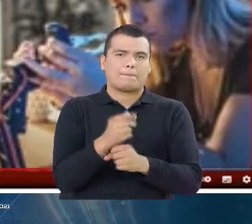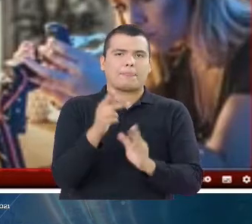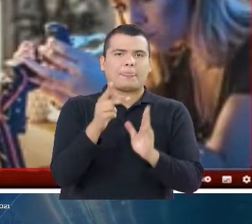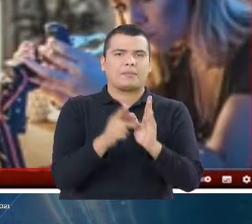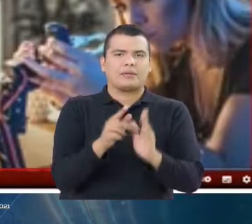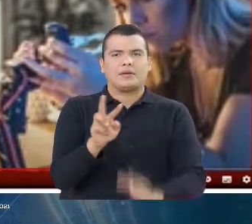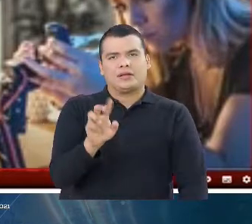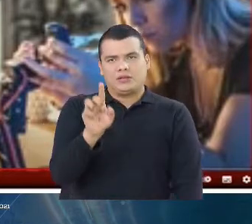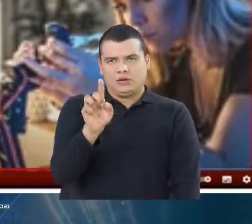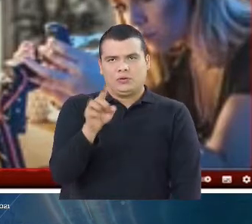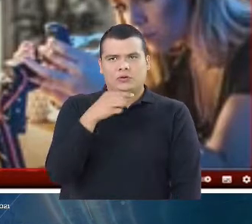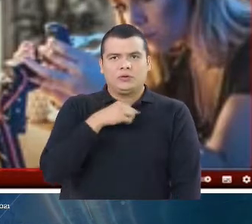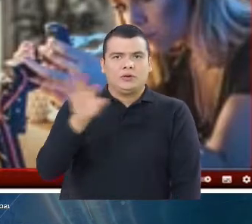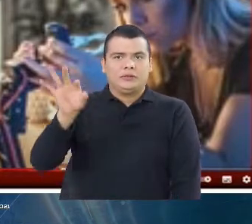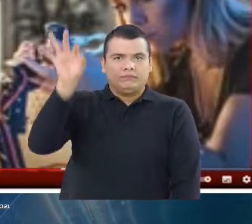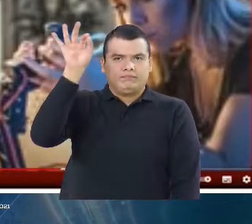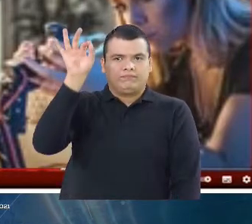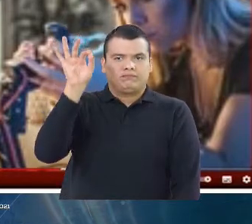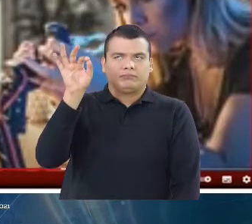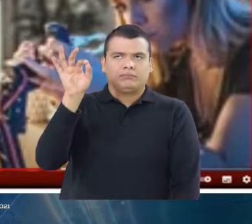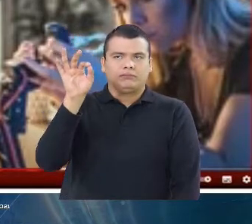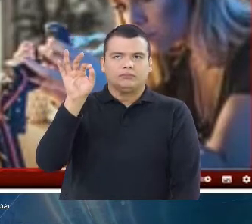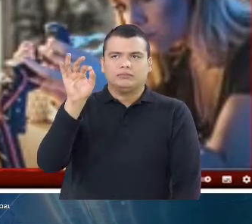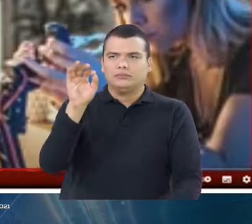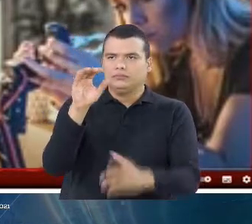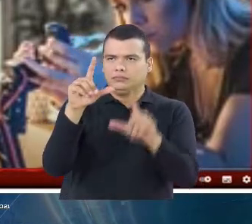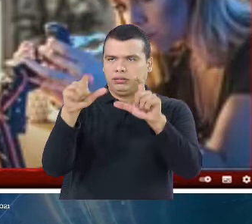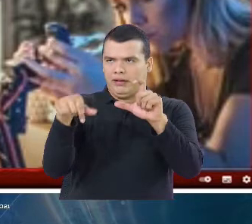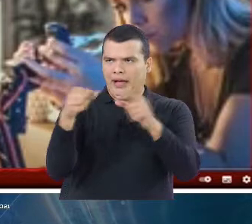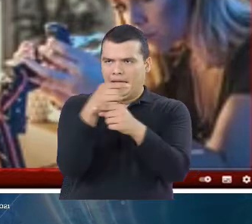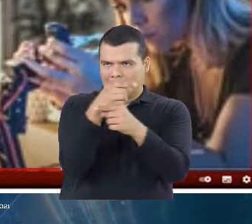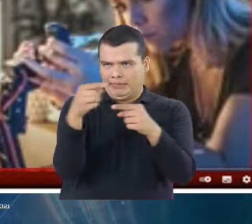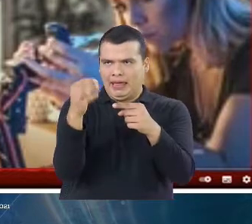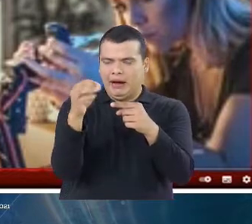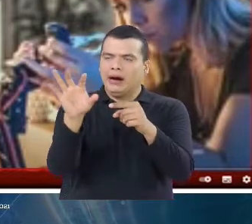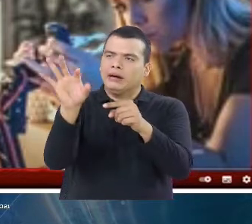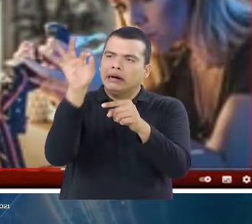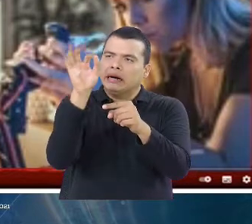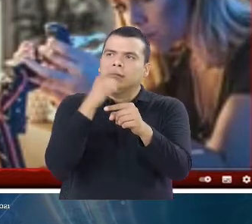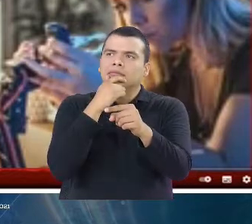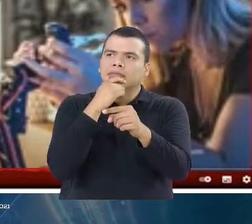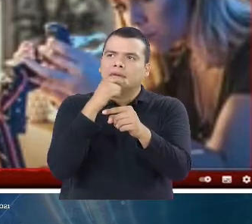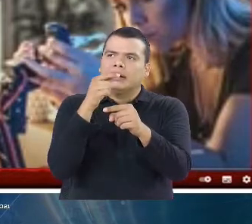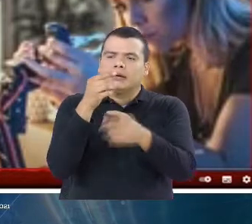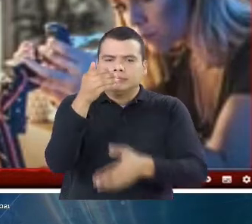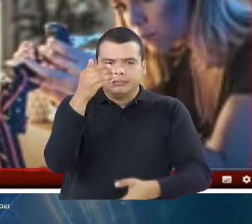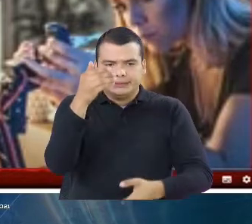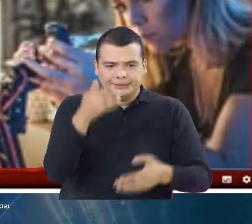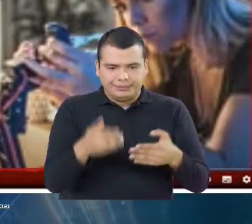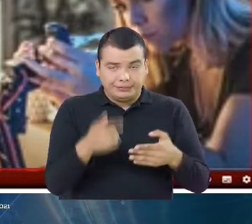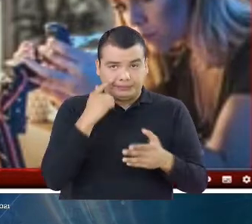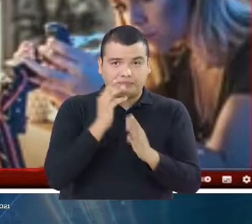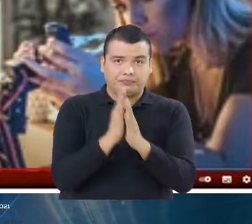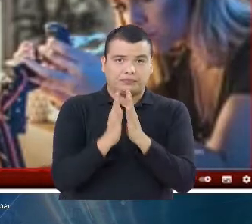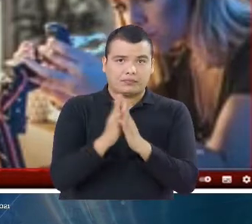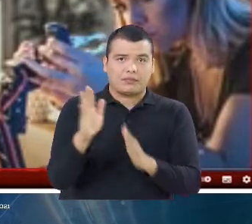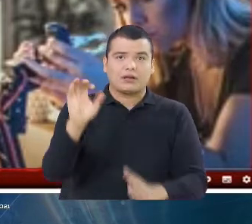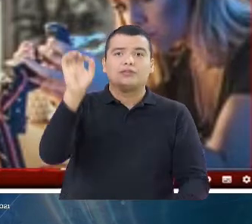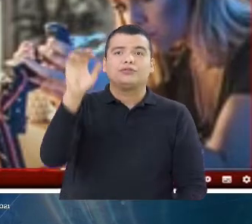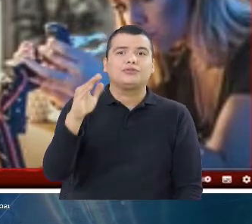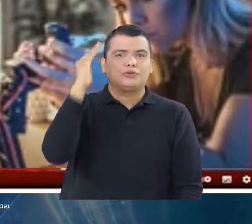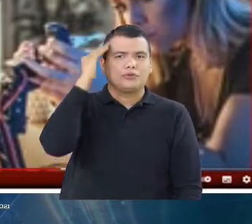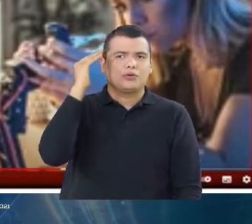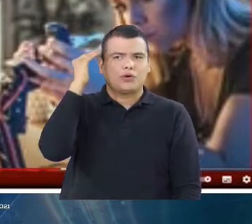la tomé de internet esta semana, el lunes. Vemos que mientras Corea del